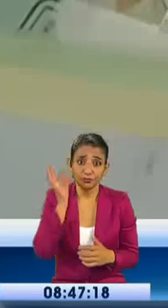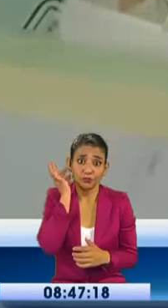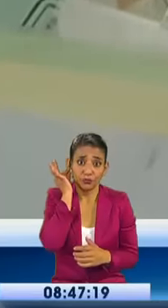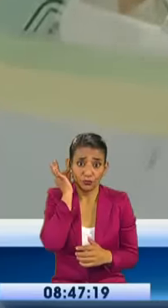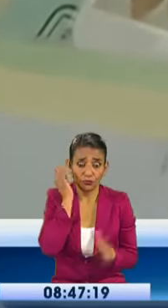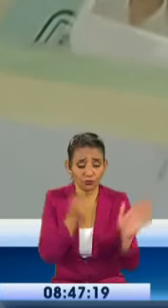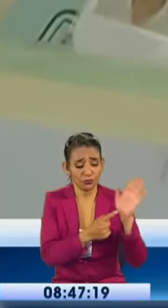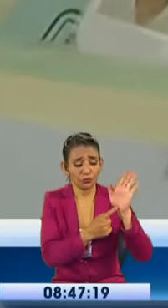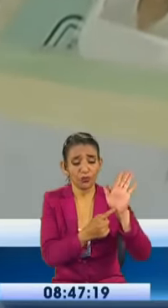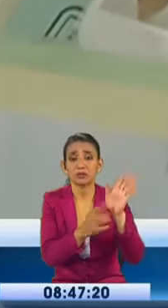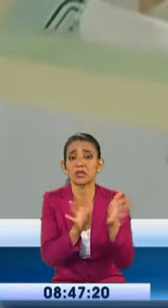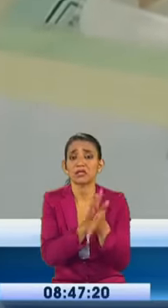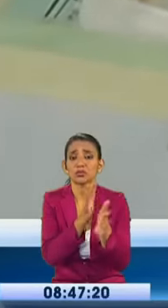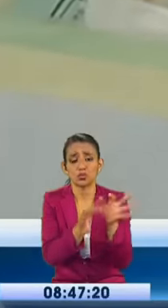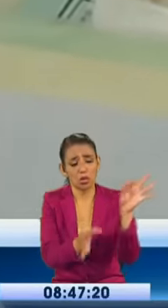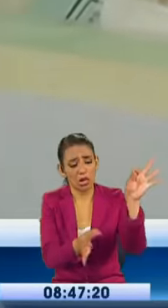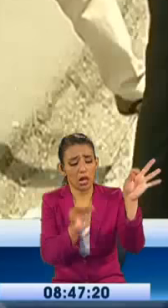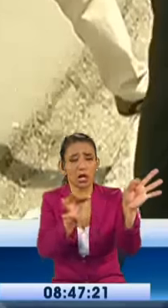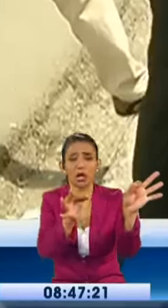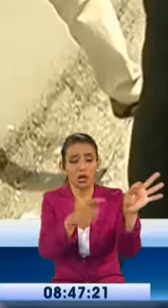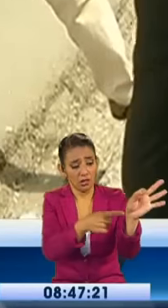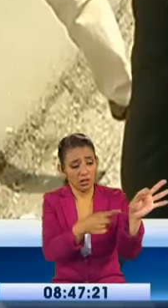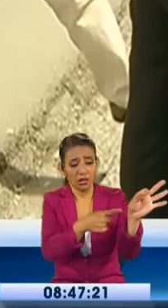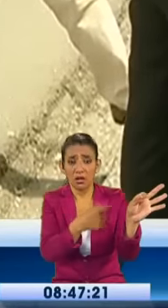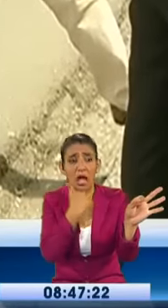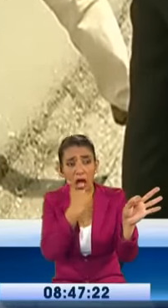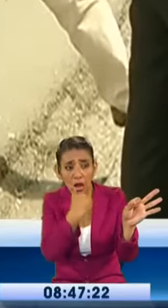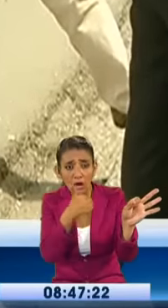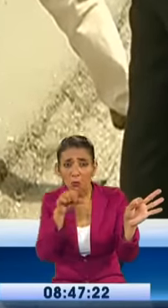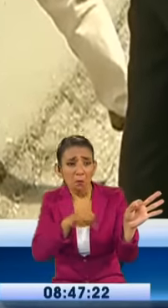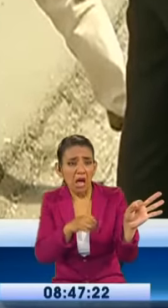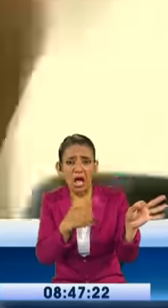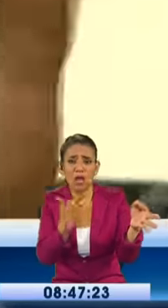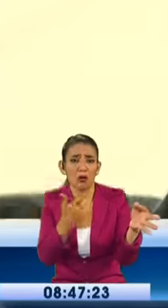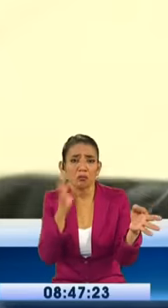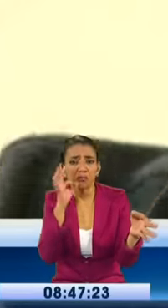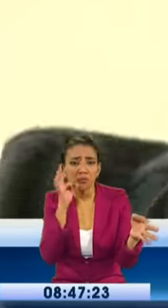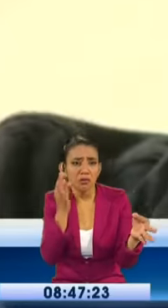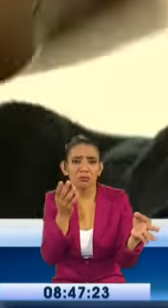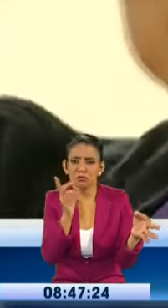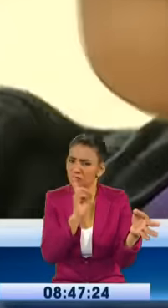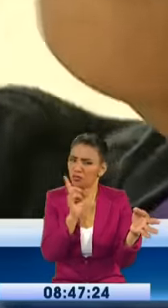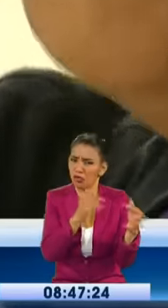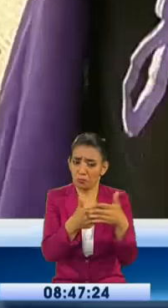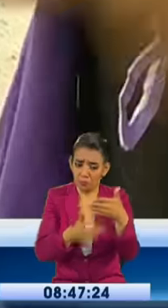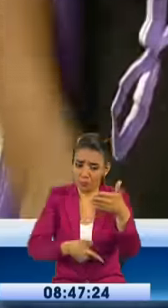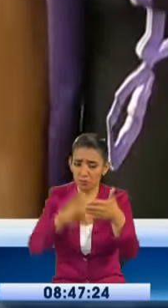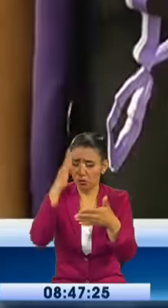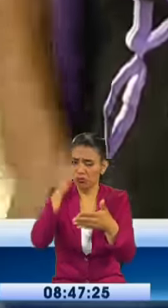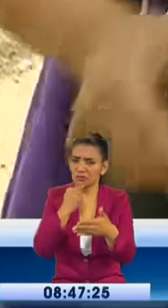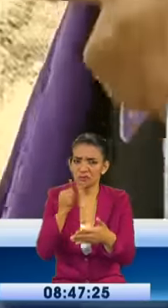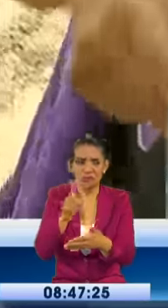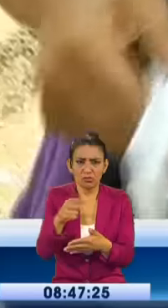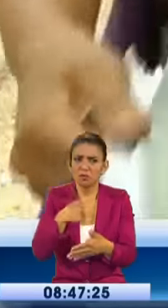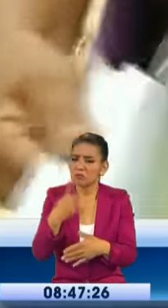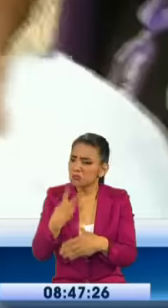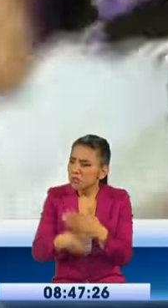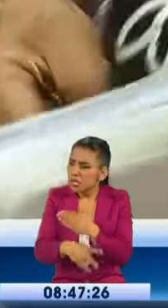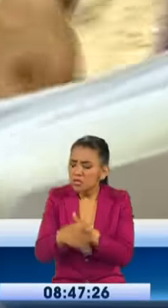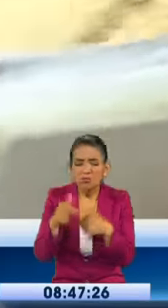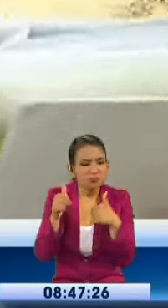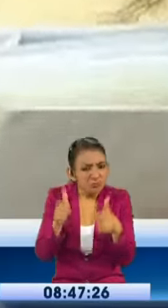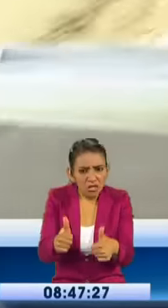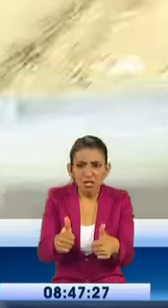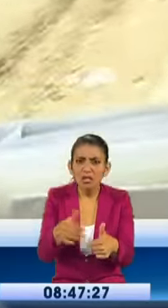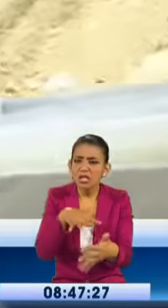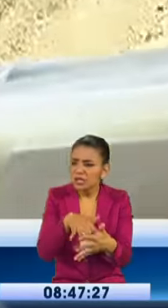escuela de Johnny Andrés y afirma que no andaba en nada de lo que se informa en el parte policial. Mi hijo no, mi hijo es un niño